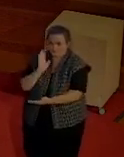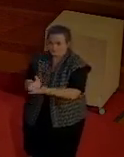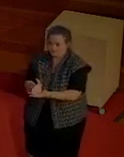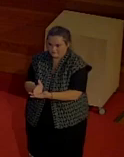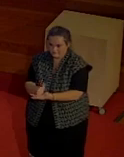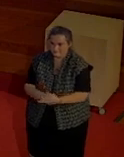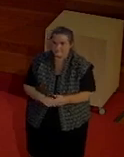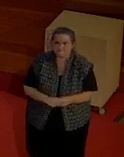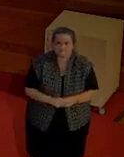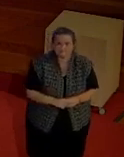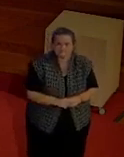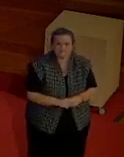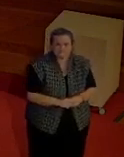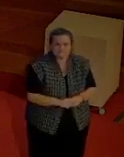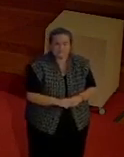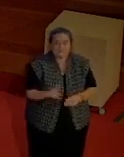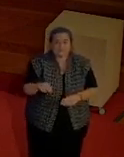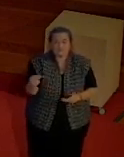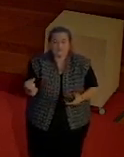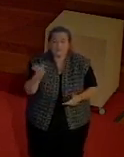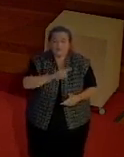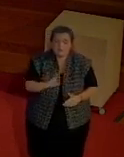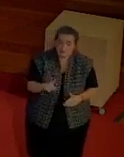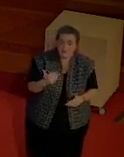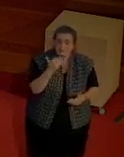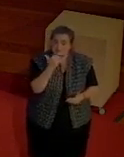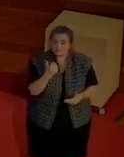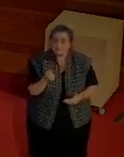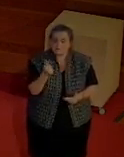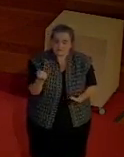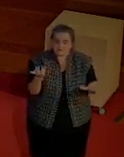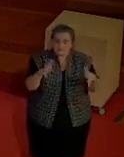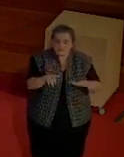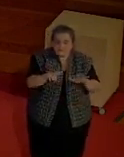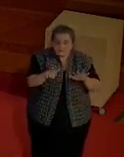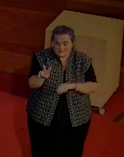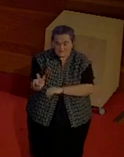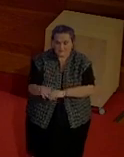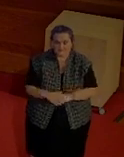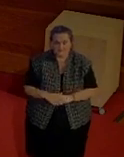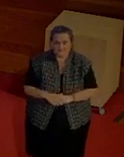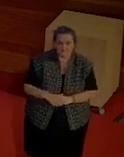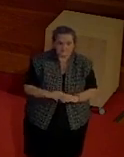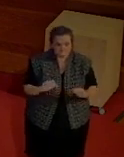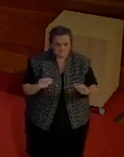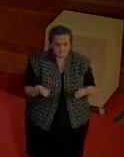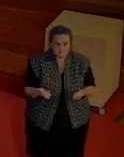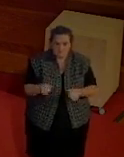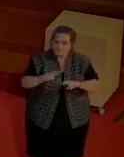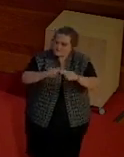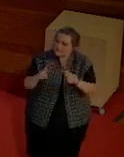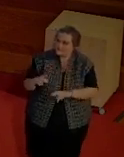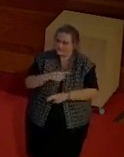decir por lo tanto tenemos a partir del 1972 tenemos esa china ya empezando a jugar en el escenario